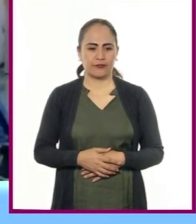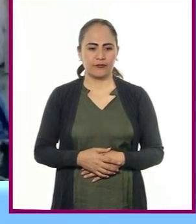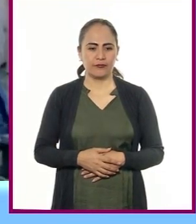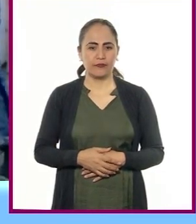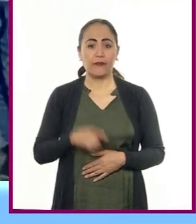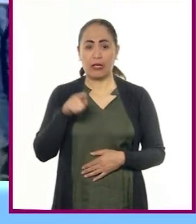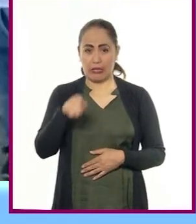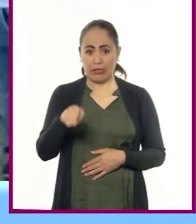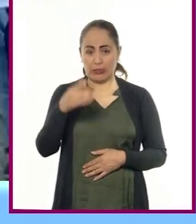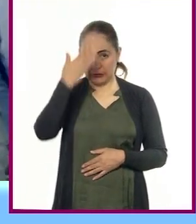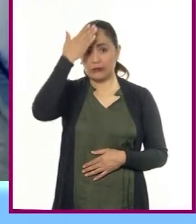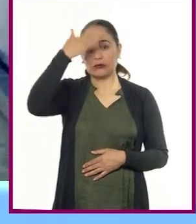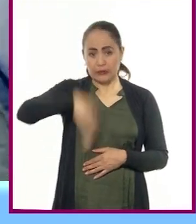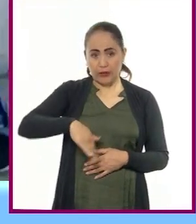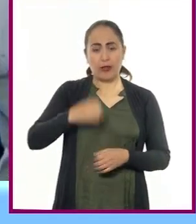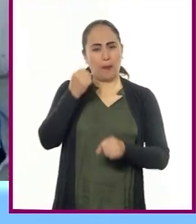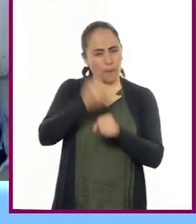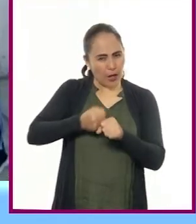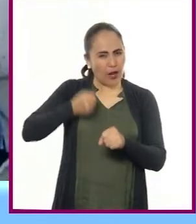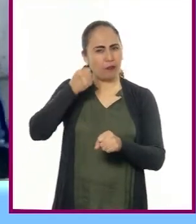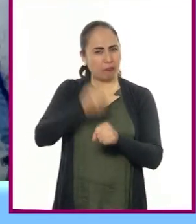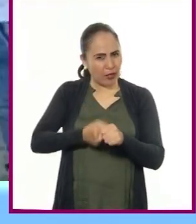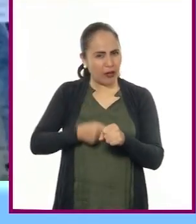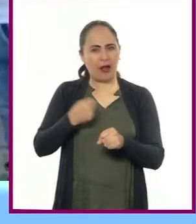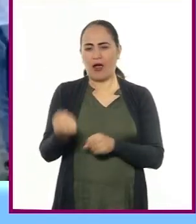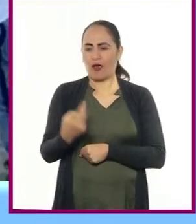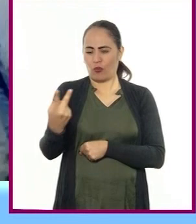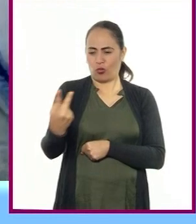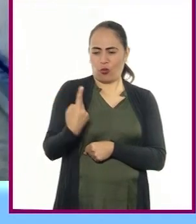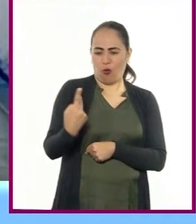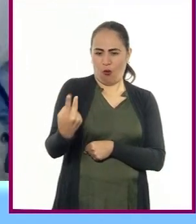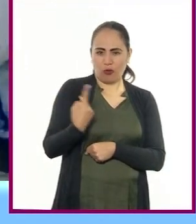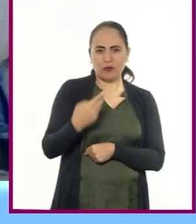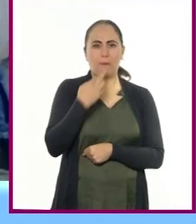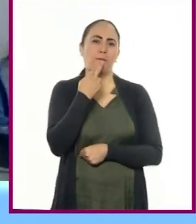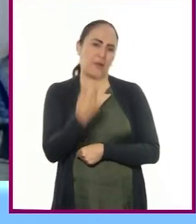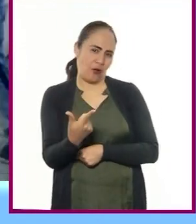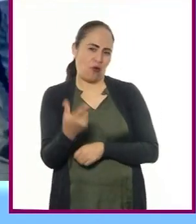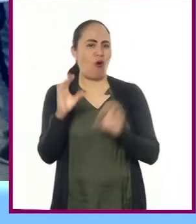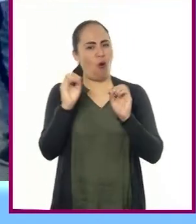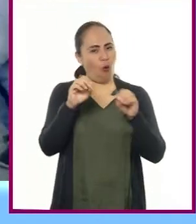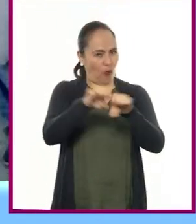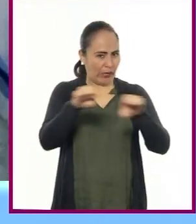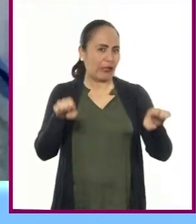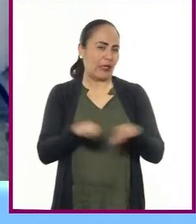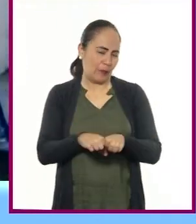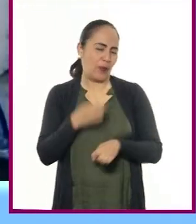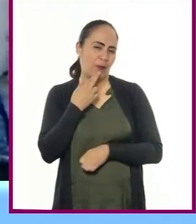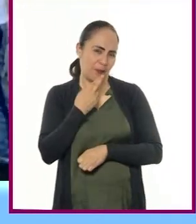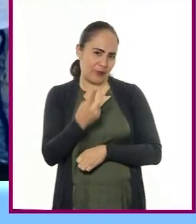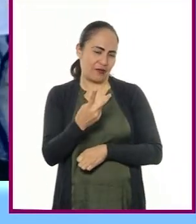Enrique sabe que la práctica deportiva se disfruta más entre pares o en equipo.